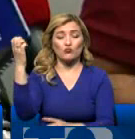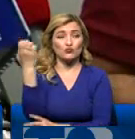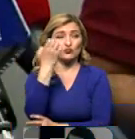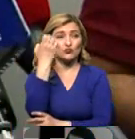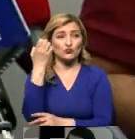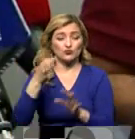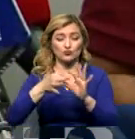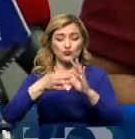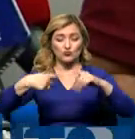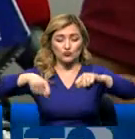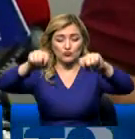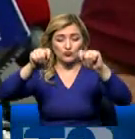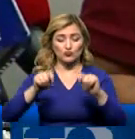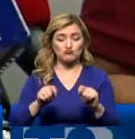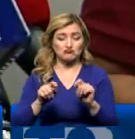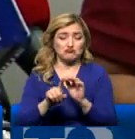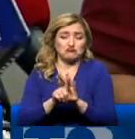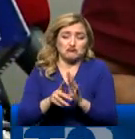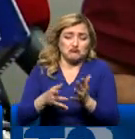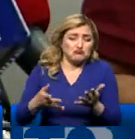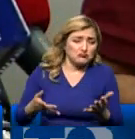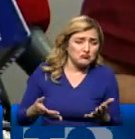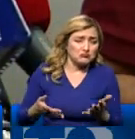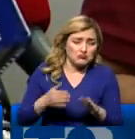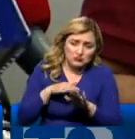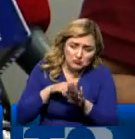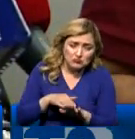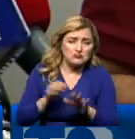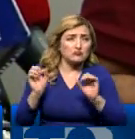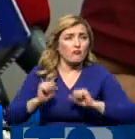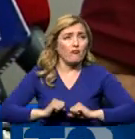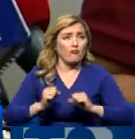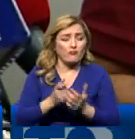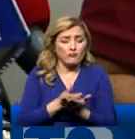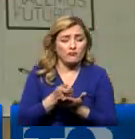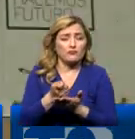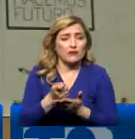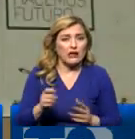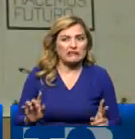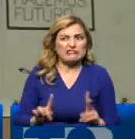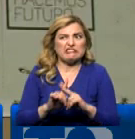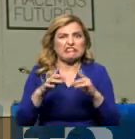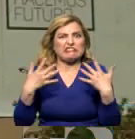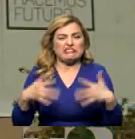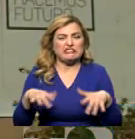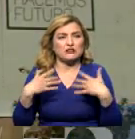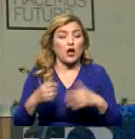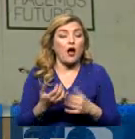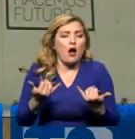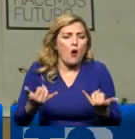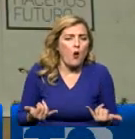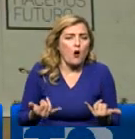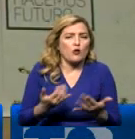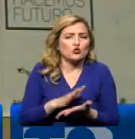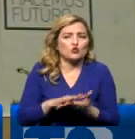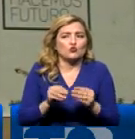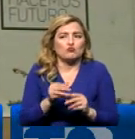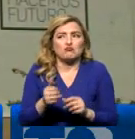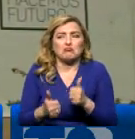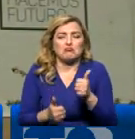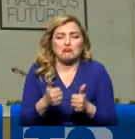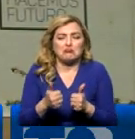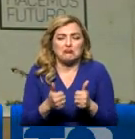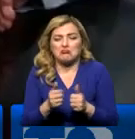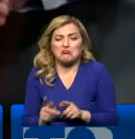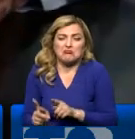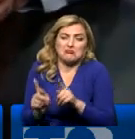convenio con nosotros es la figura jurídica, ¿no es cierto?, que nos ampara para poder hacer estos gastos extraordinarios. Ahora es incierta la solución. Se preveía